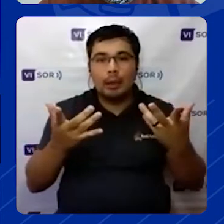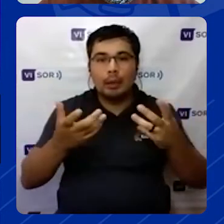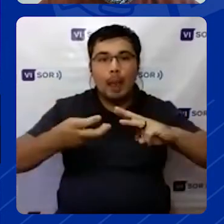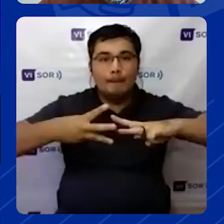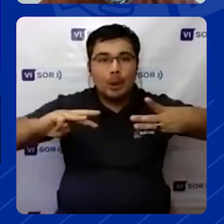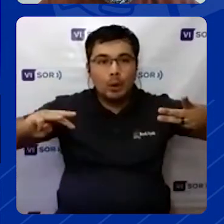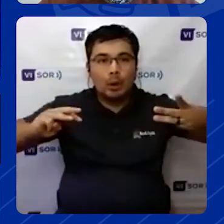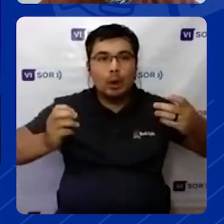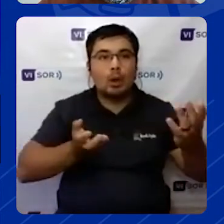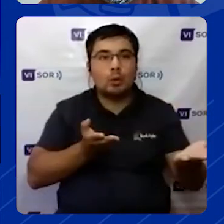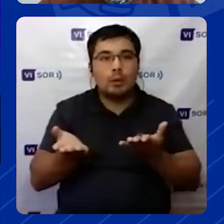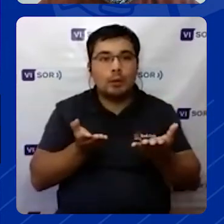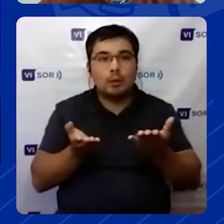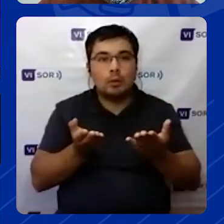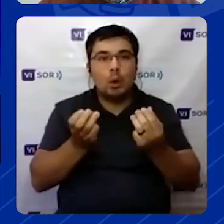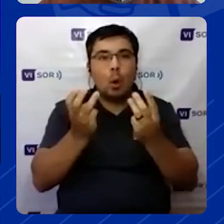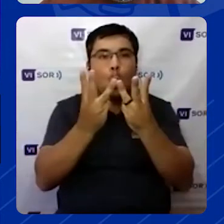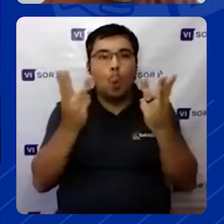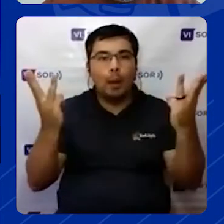web.